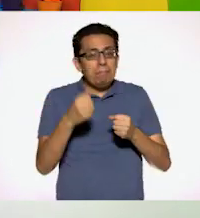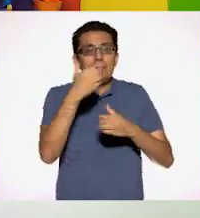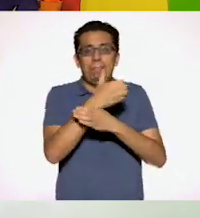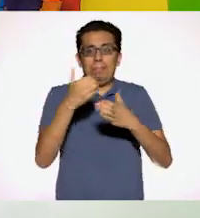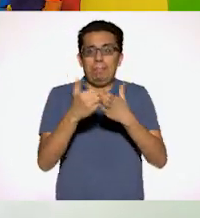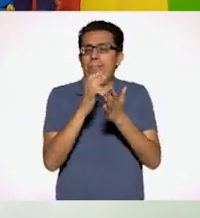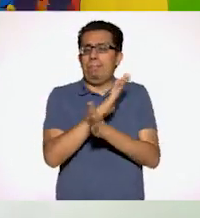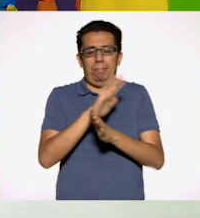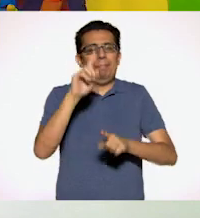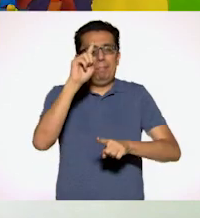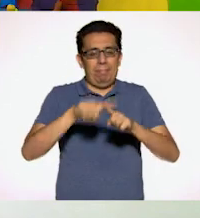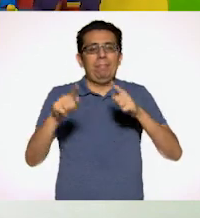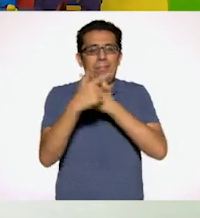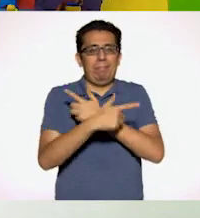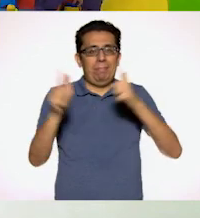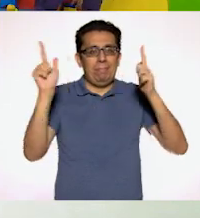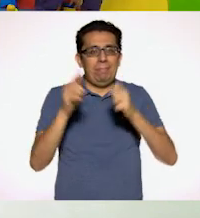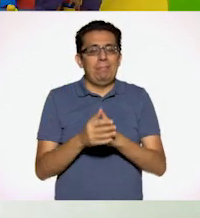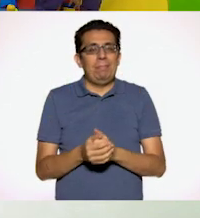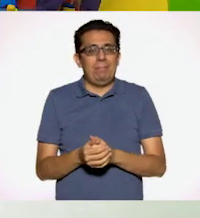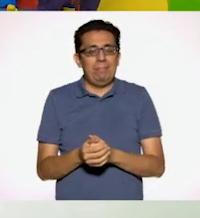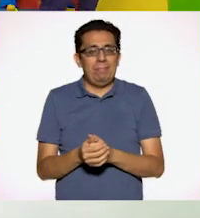objetos.